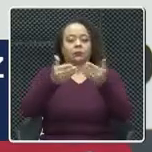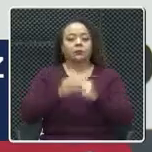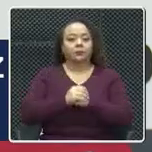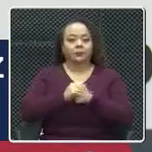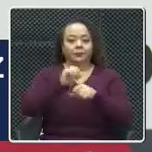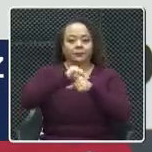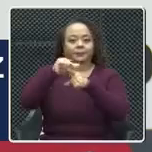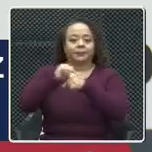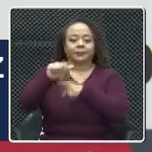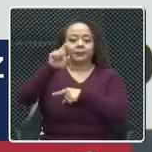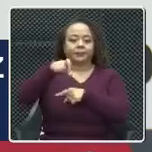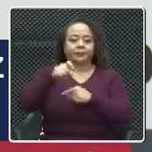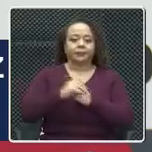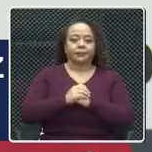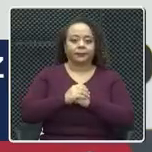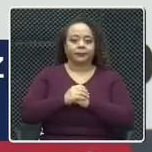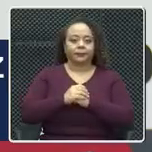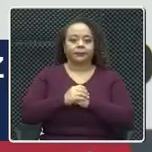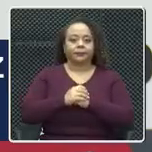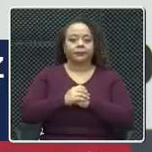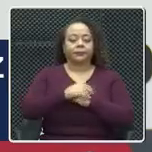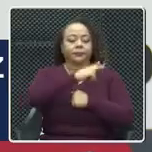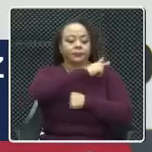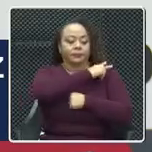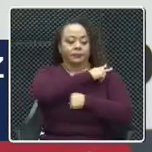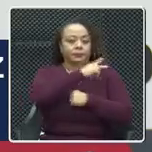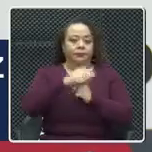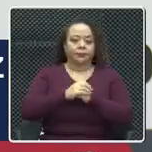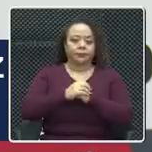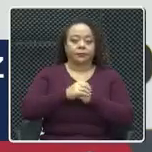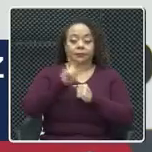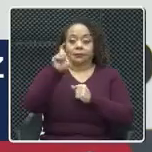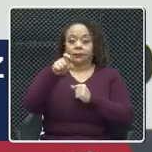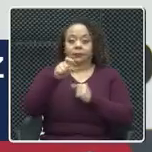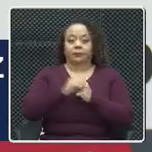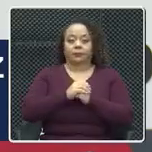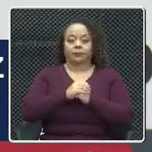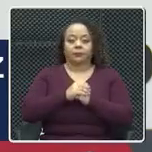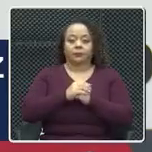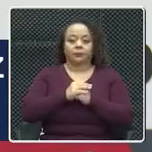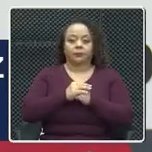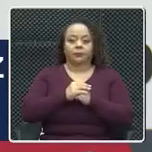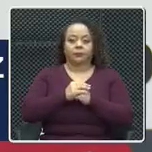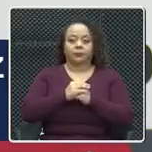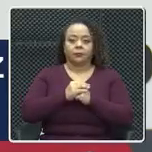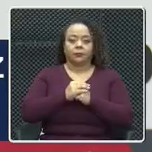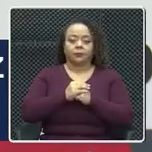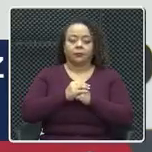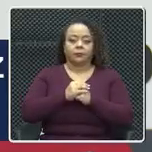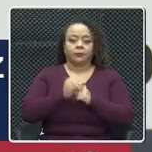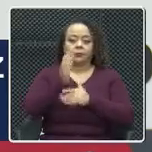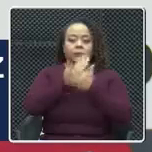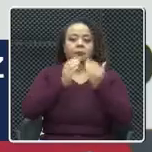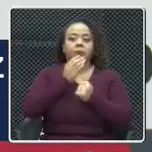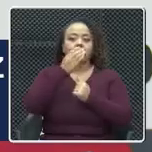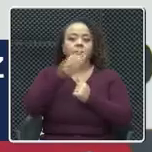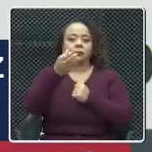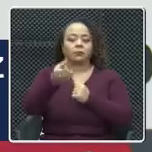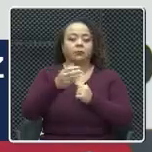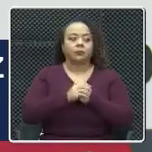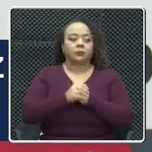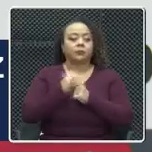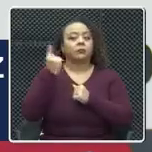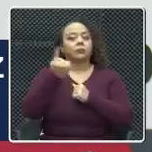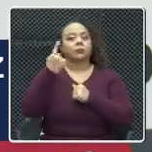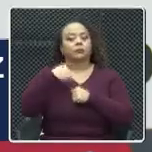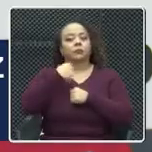la capacitación necesaria al patrono que lo requiera. Okay. ¿Alguna recomendación?